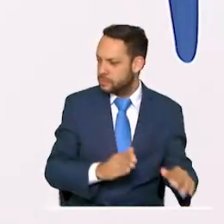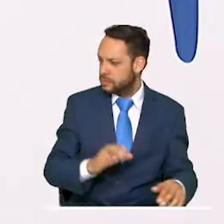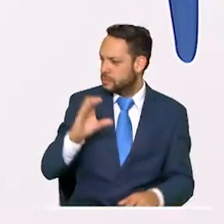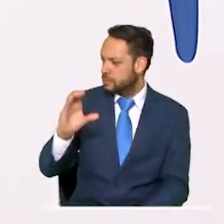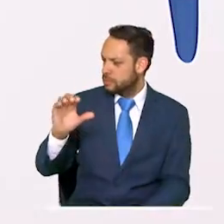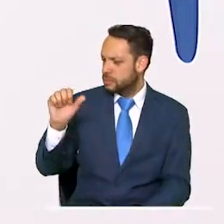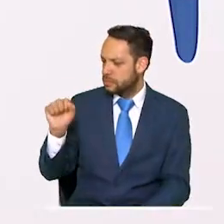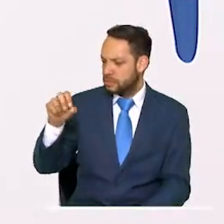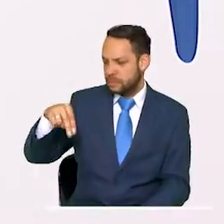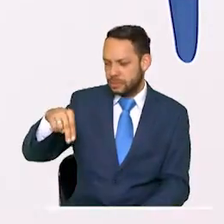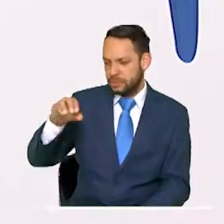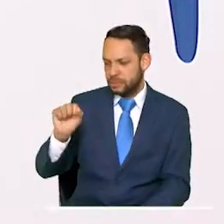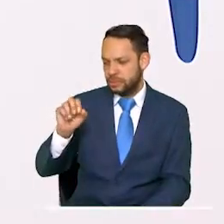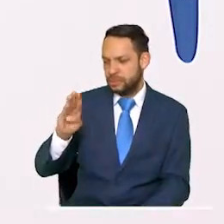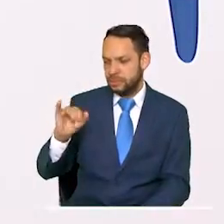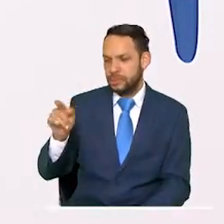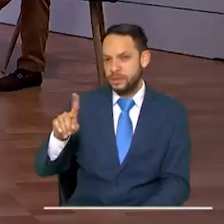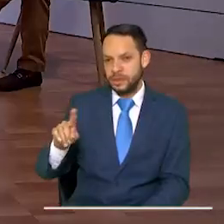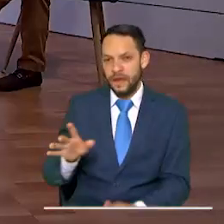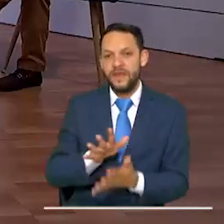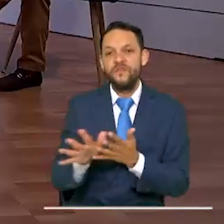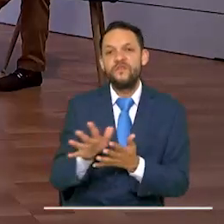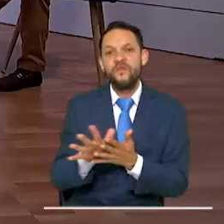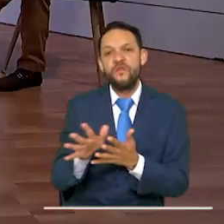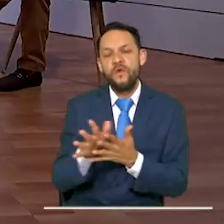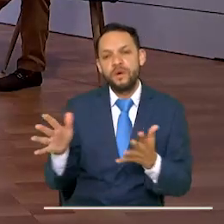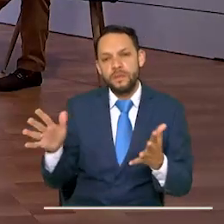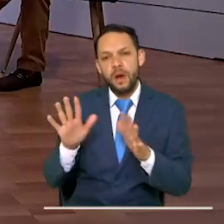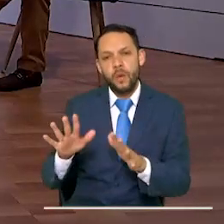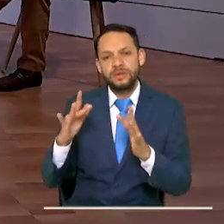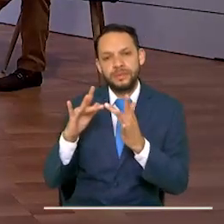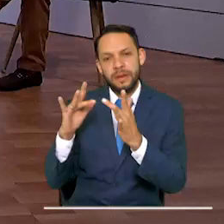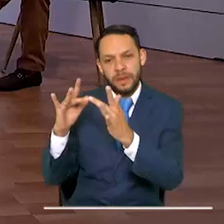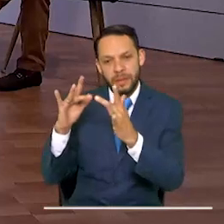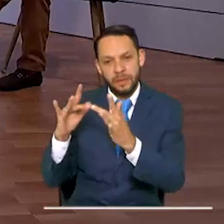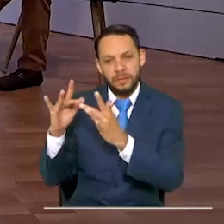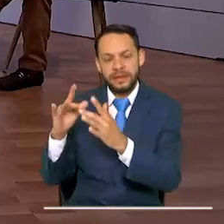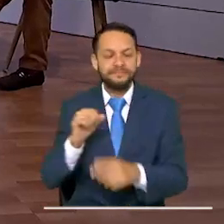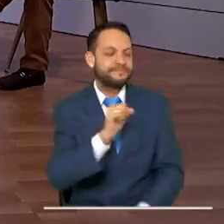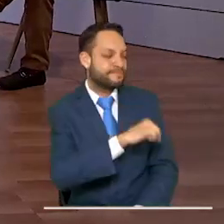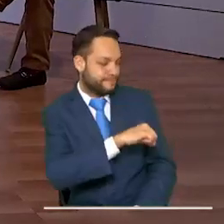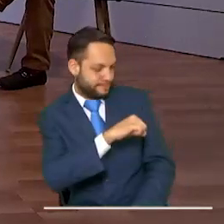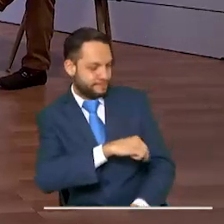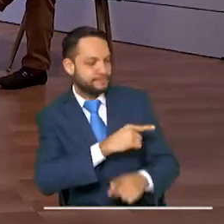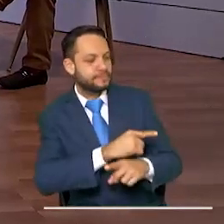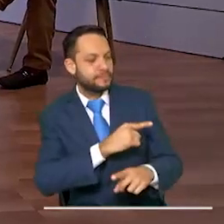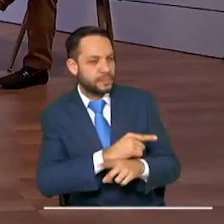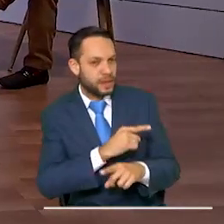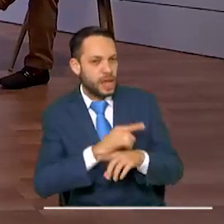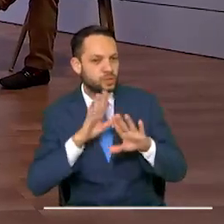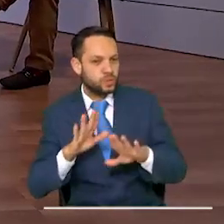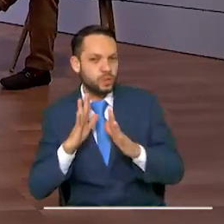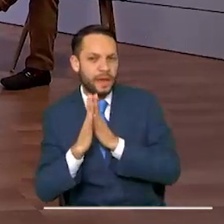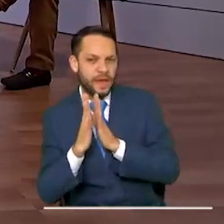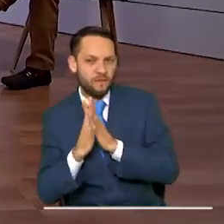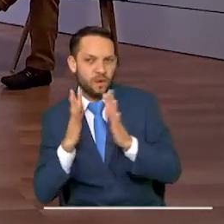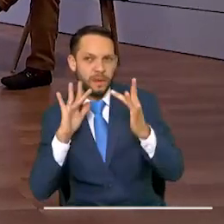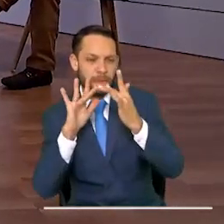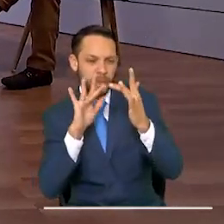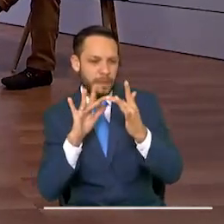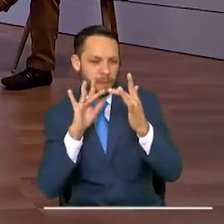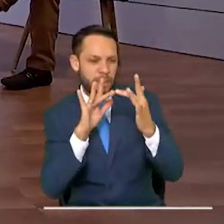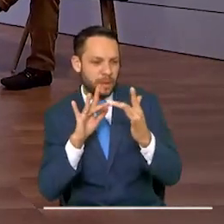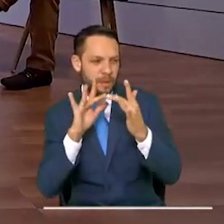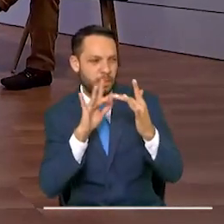es un neurotransmisor? Digamos que toca toda la red de neurotransmisores, o sea, activa neurotransmisores. Es capaz